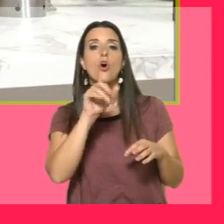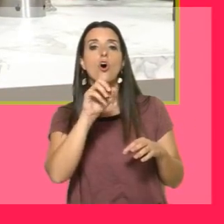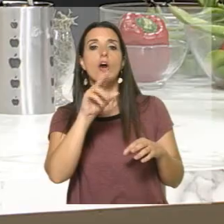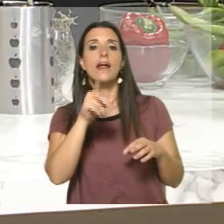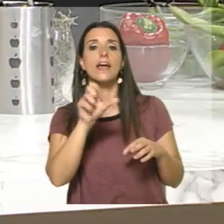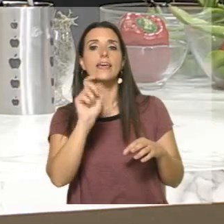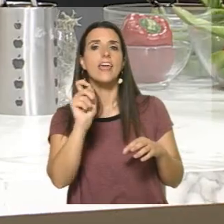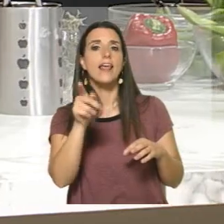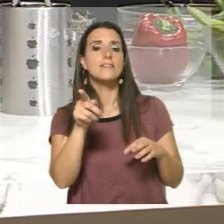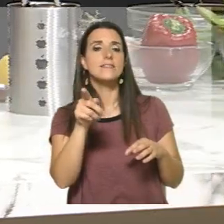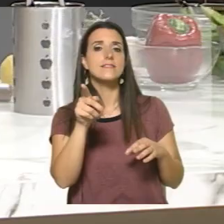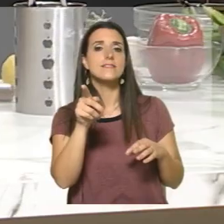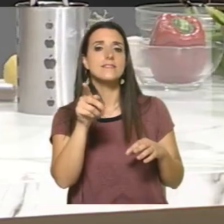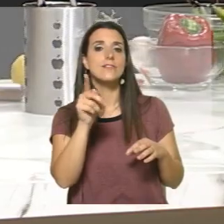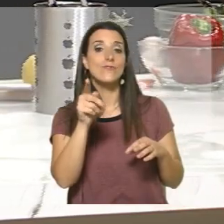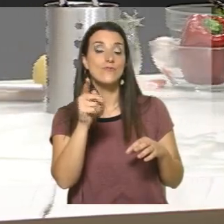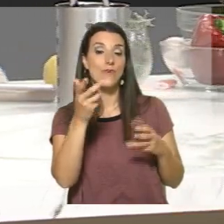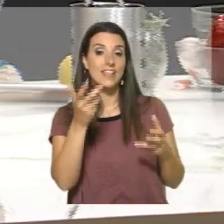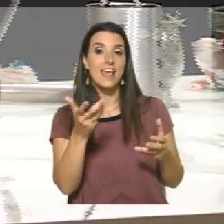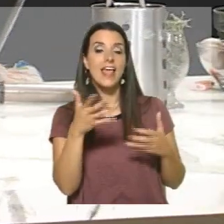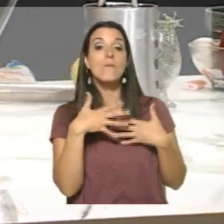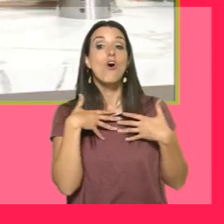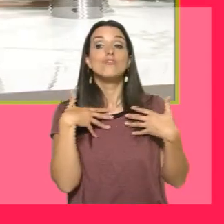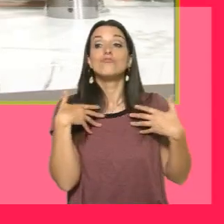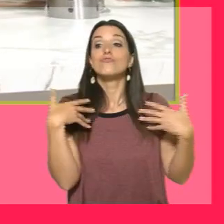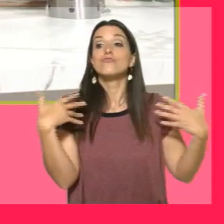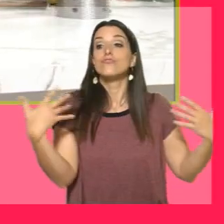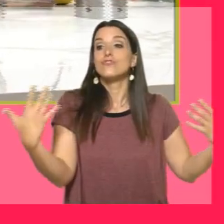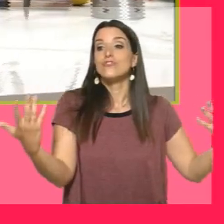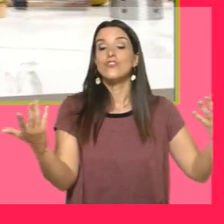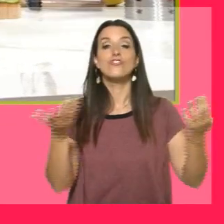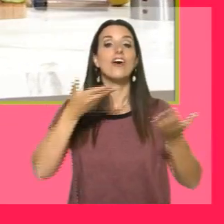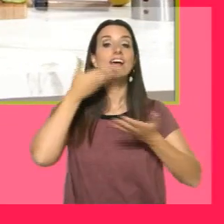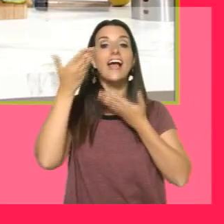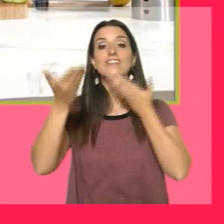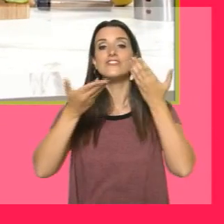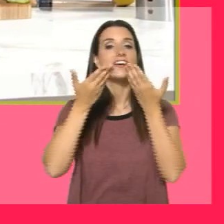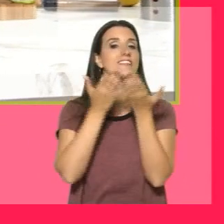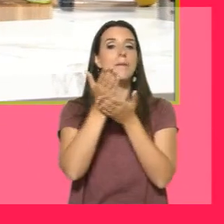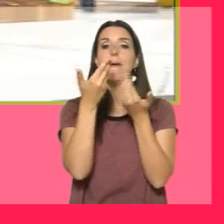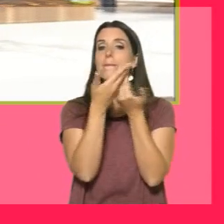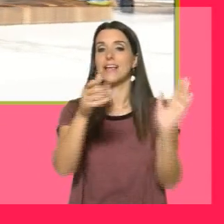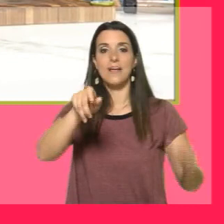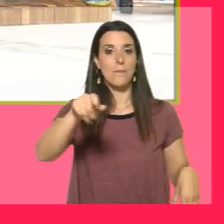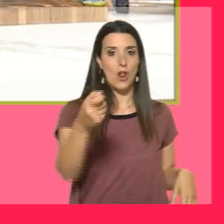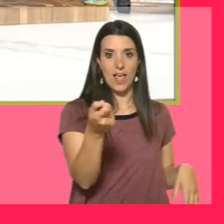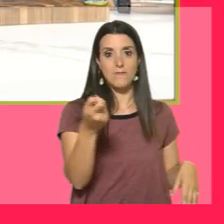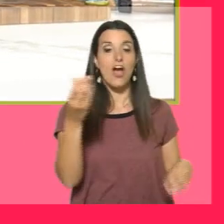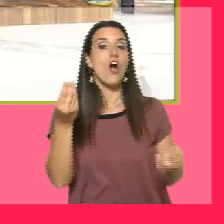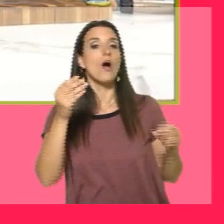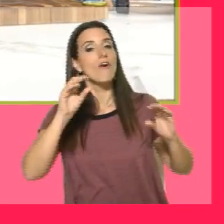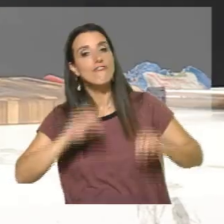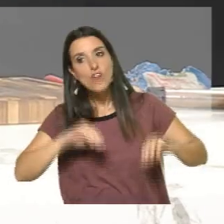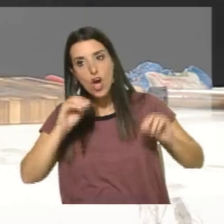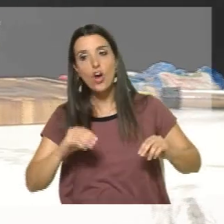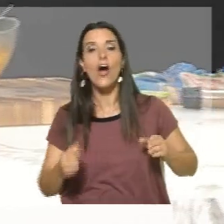pasa es que, ¿tema? Lo que pasa es que si vos querés subir la emoción, tenemos, viste, nosotros tenemos nuestro tema de cábala de inicio del programa. Sí. Si venimos medio low bat ahí